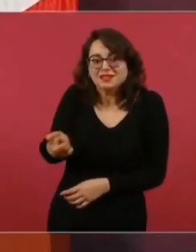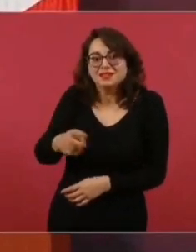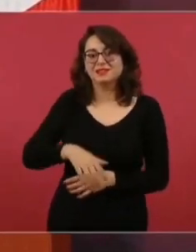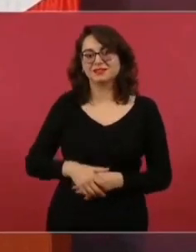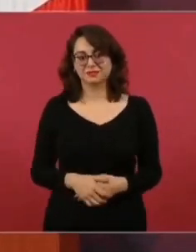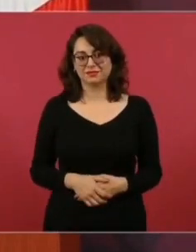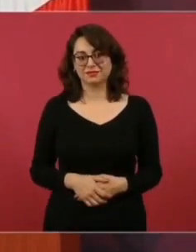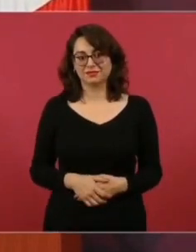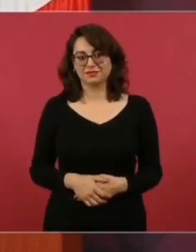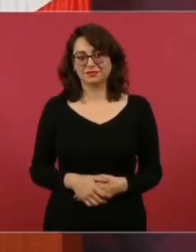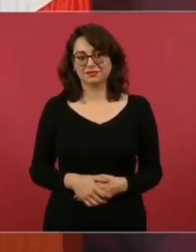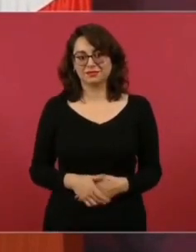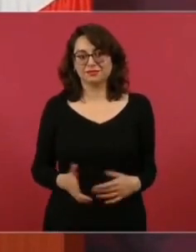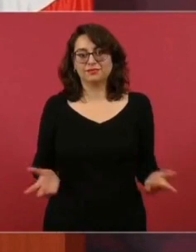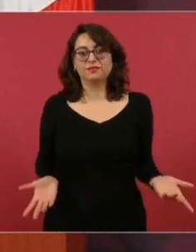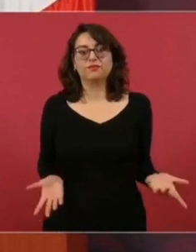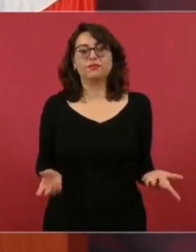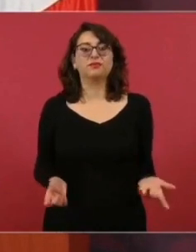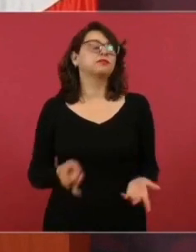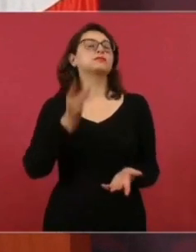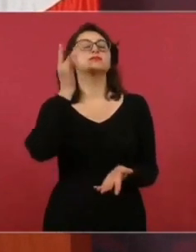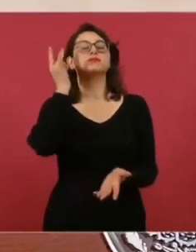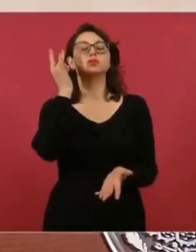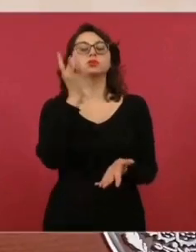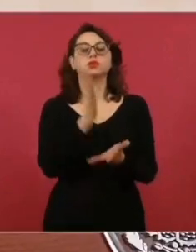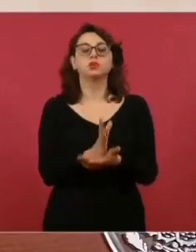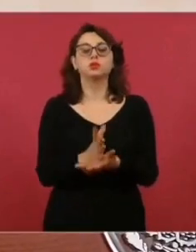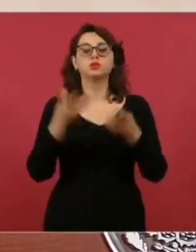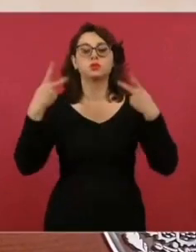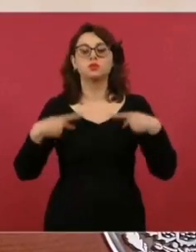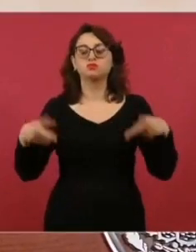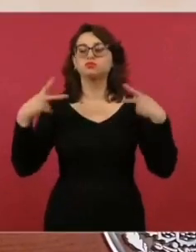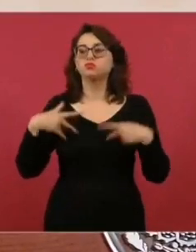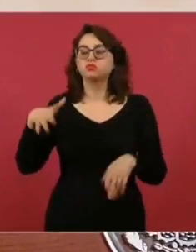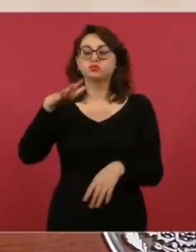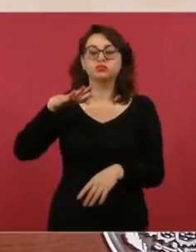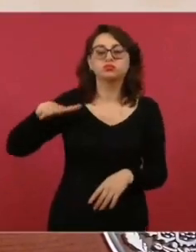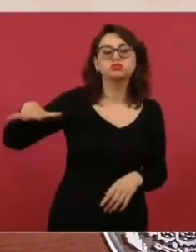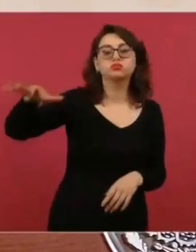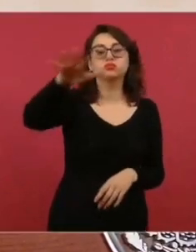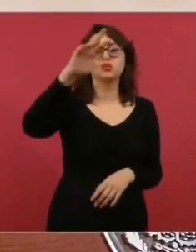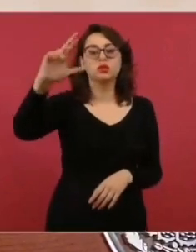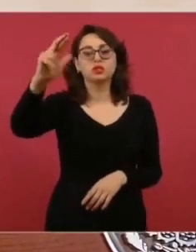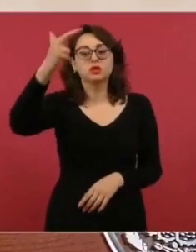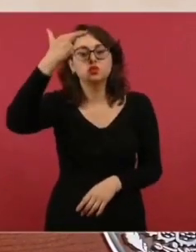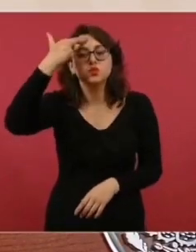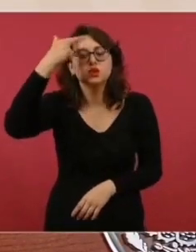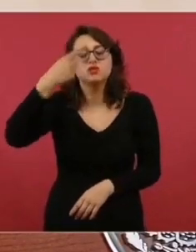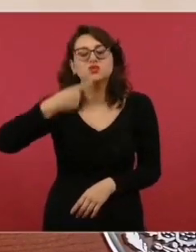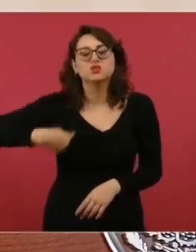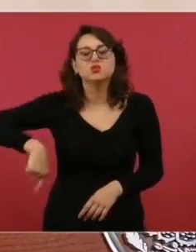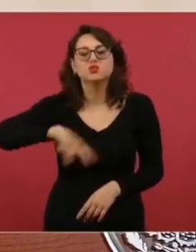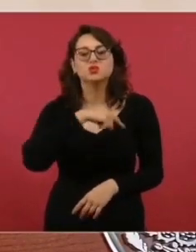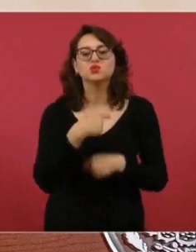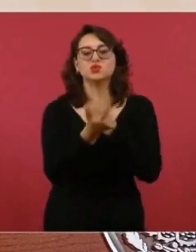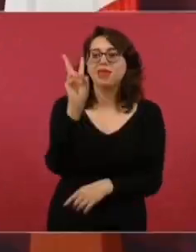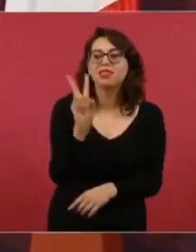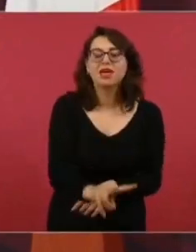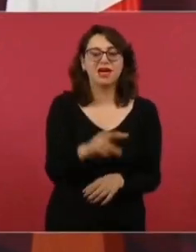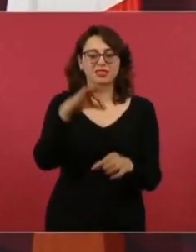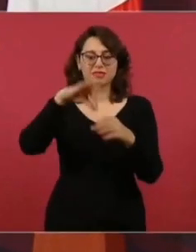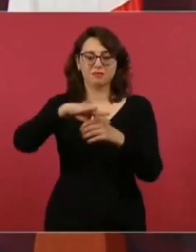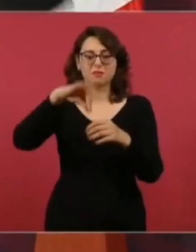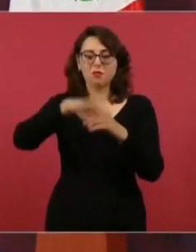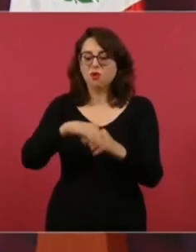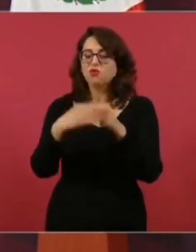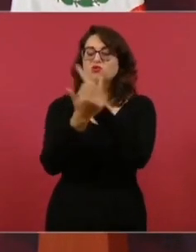somos libres, que queremos una auténtica democracia para nosotros, para nuestros hijos, para nuestros nietos,